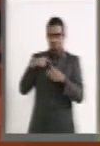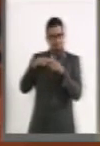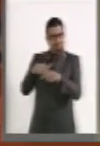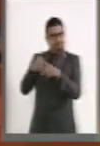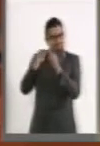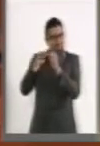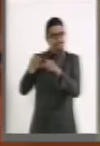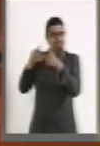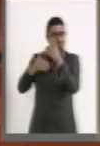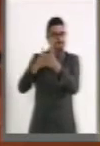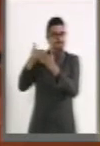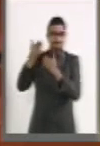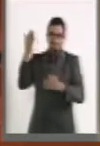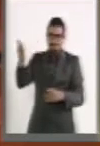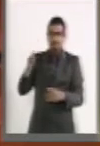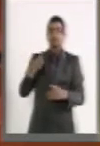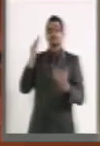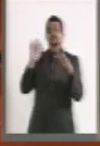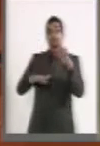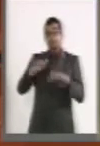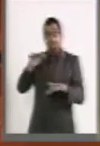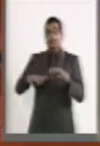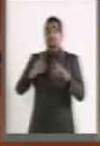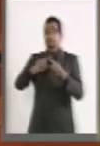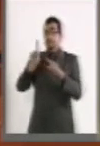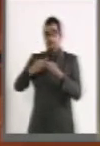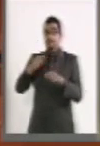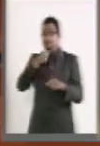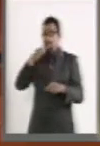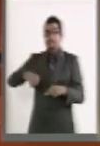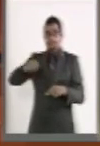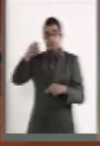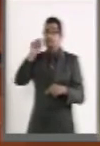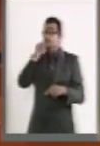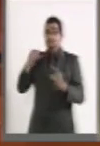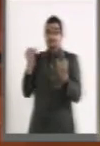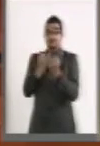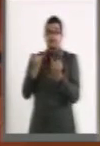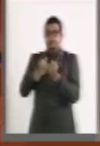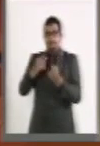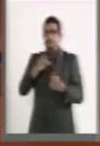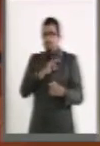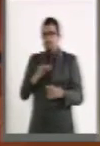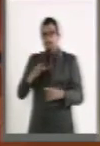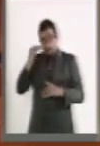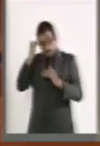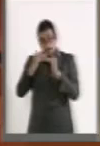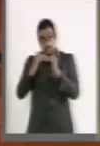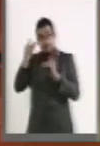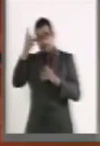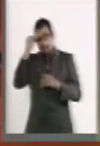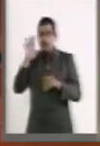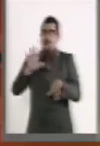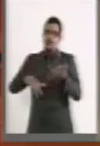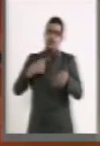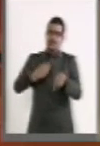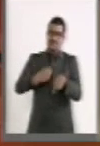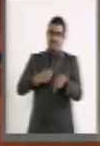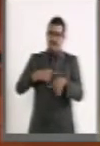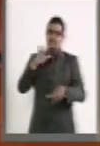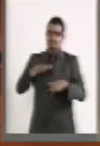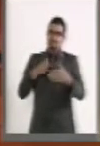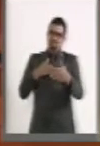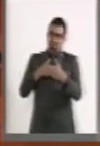estática. En algunos casos, incluso, puede aumentar la capacidad para aprender. La enfermedad a veces puede ser